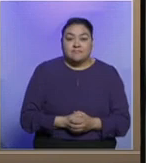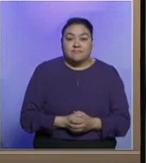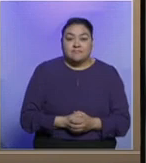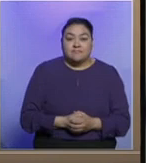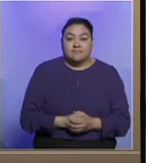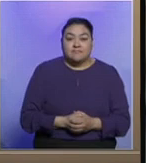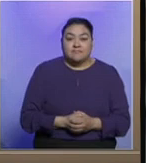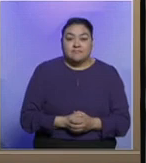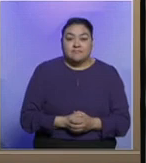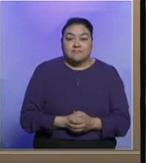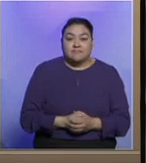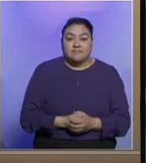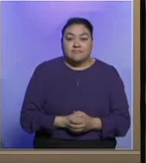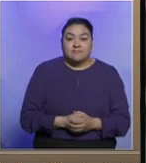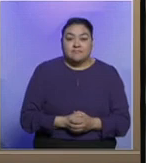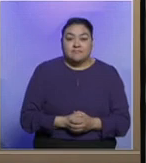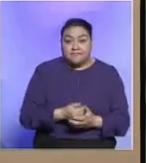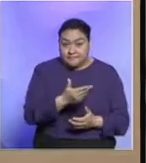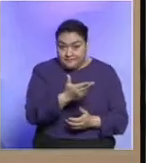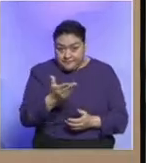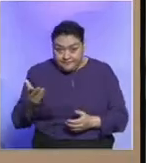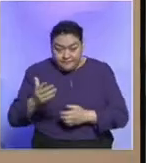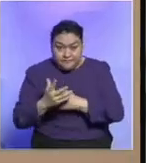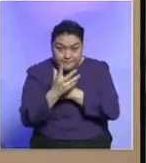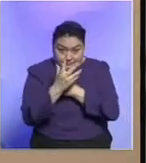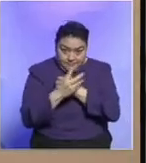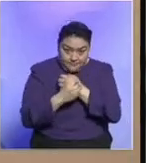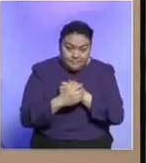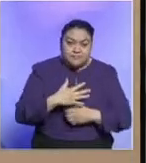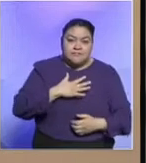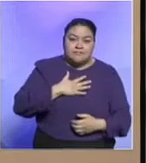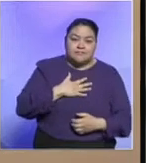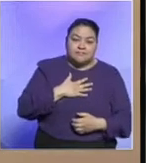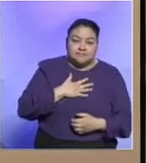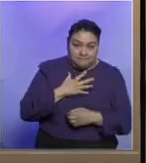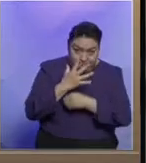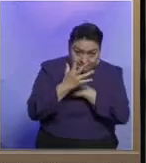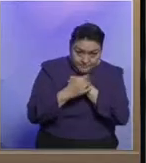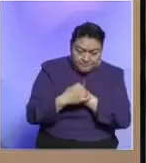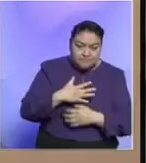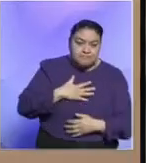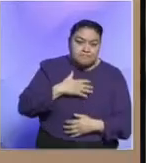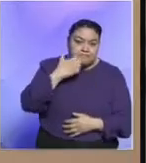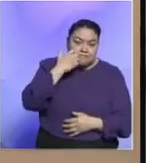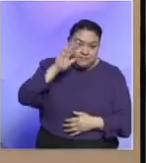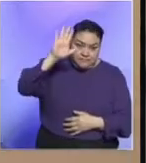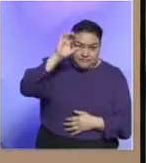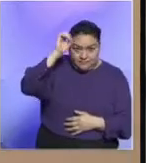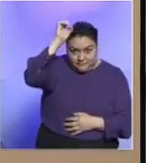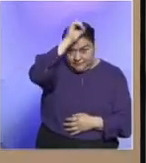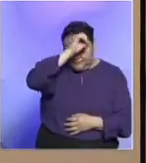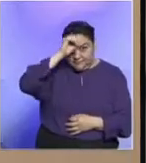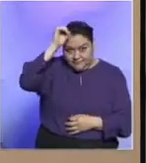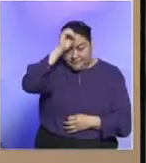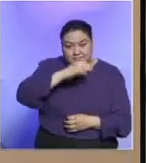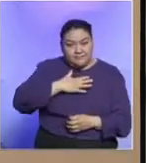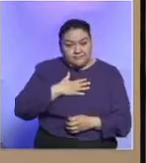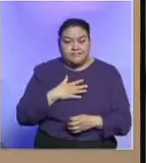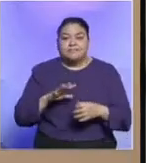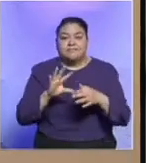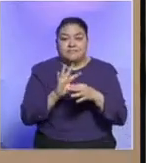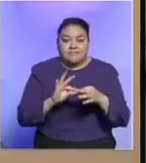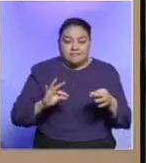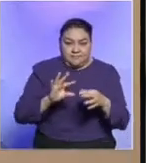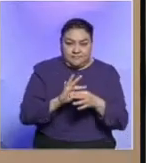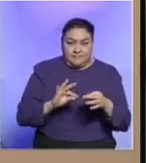vas a sorprender. Vamos con la información. Oportunidad, quiero pedir su venia para también yo pronunciarme al respecto